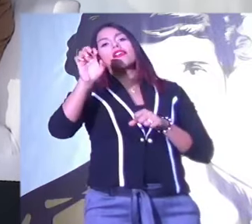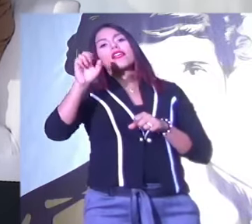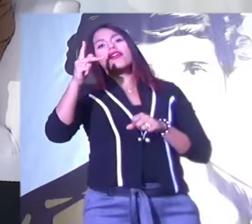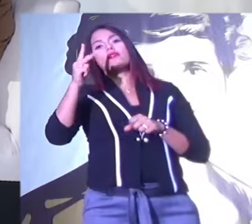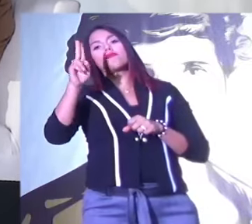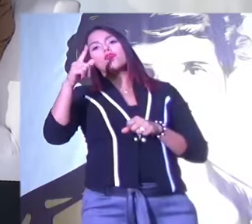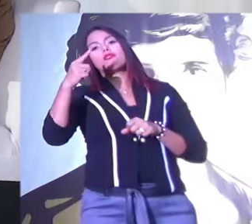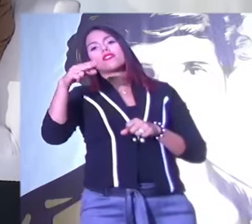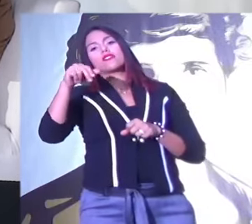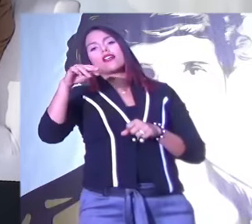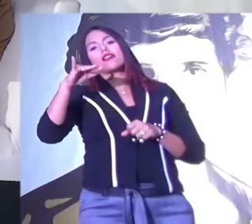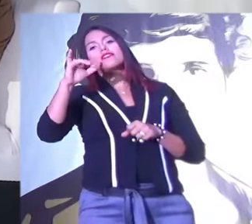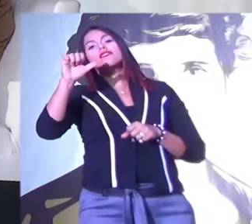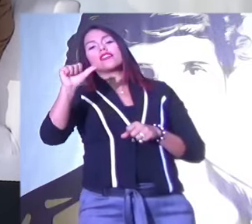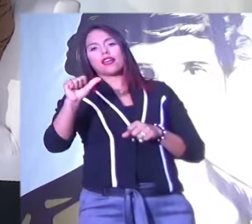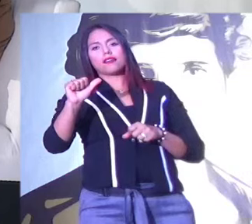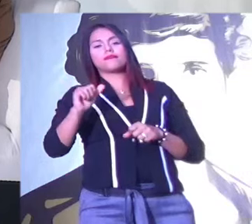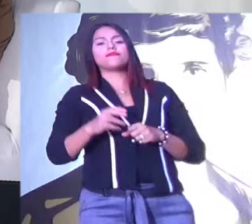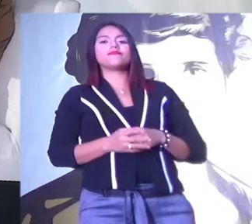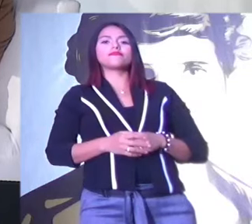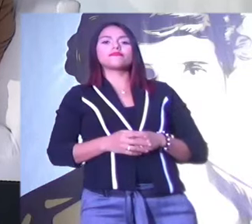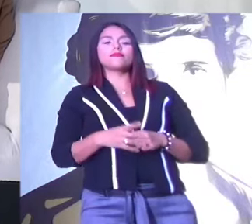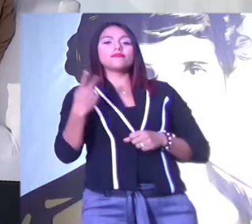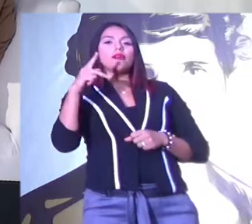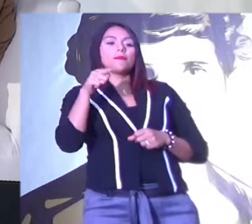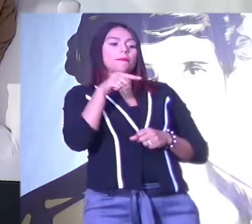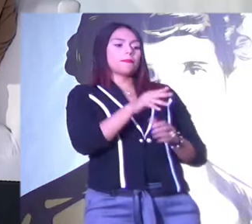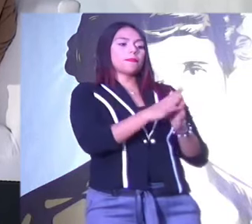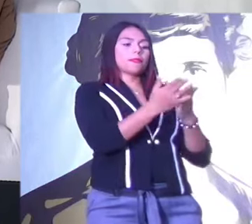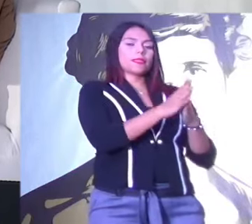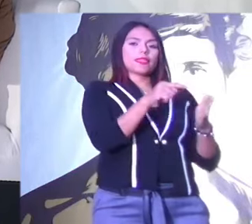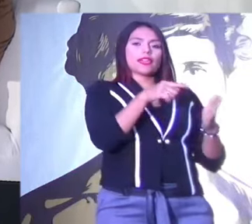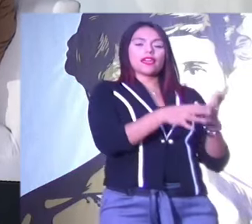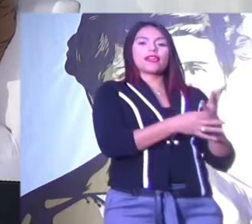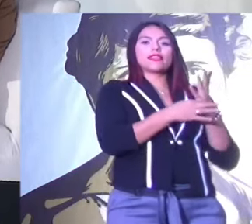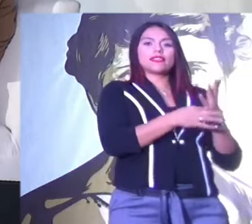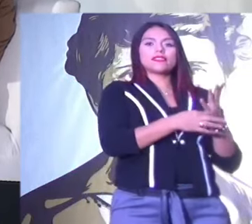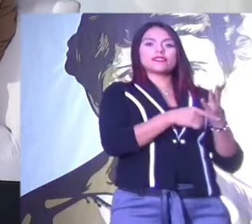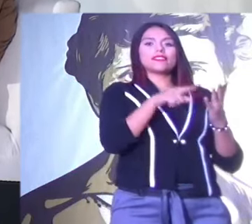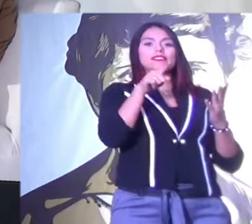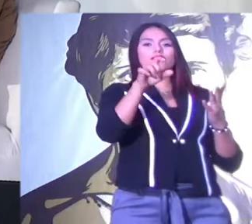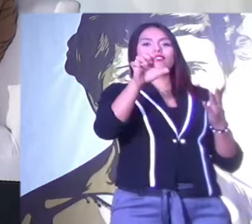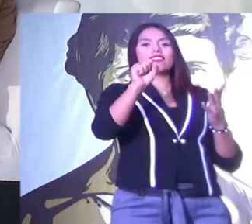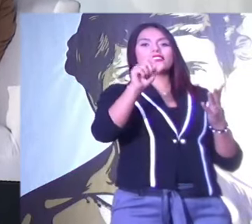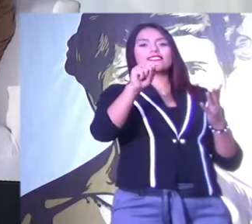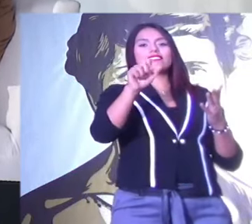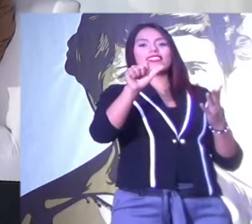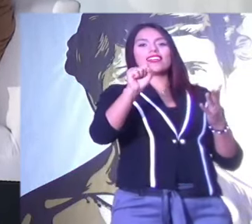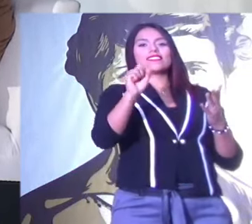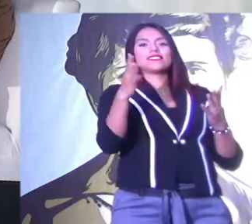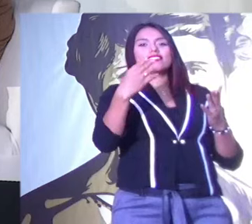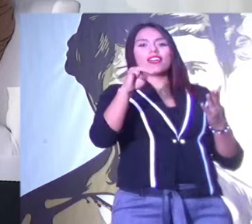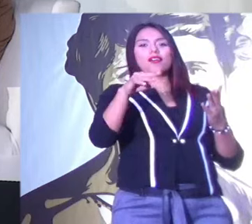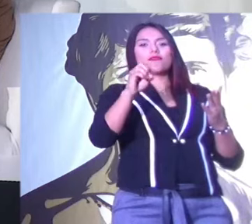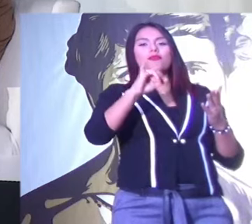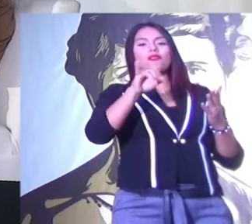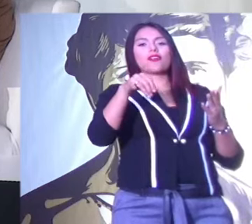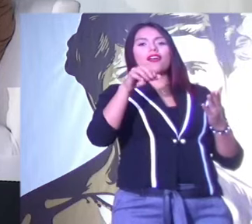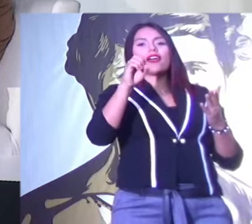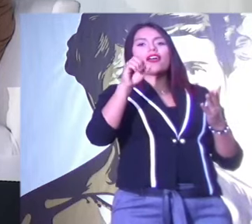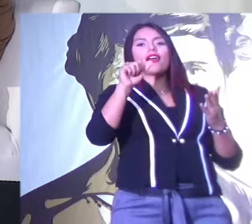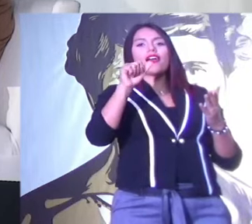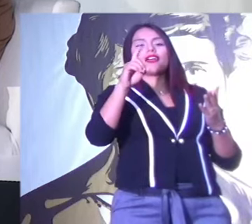Chekhov. El de Chekhov se llama Repugnancia. Y en tu caso se llama Estás mojado, ya no te quiero. Estás mojado, ya no te quiero, pues que es una canción que se llama